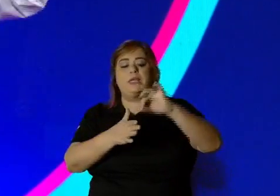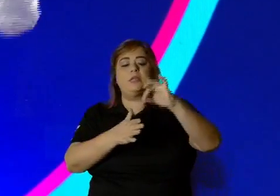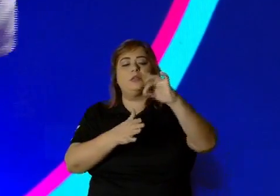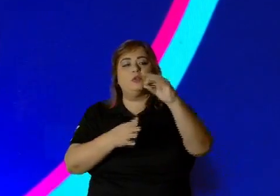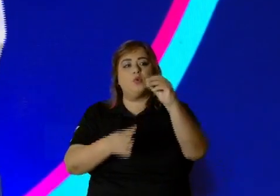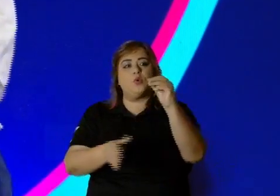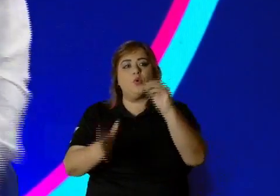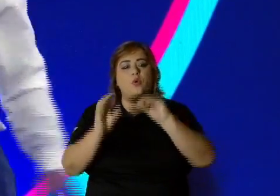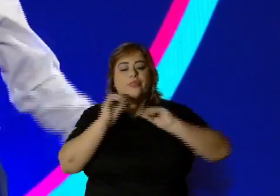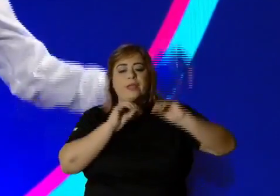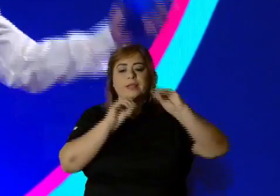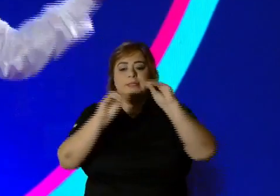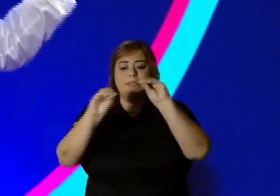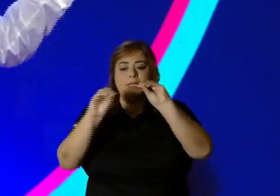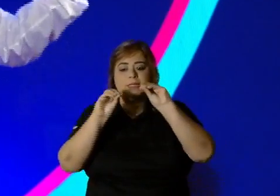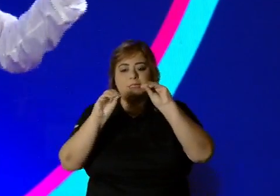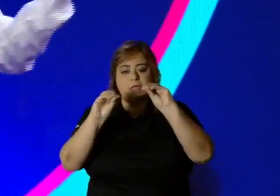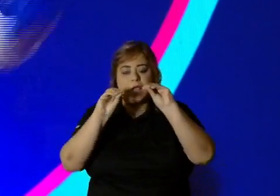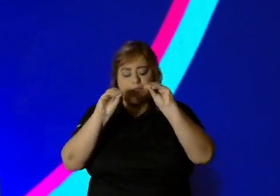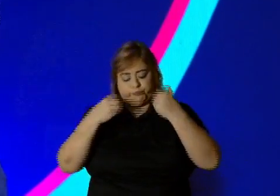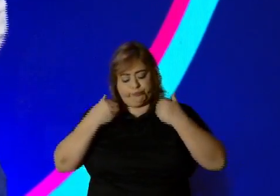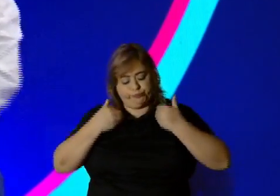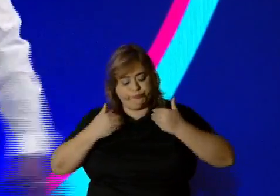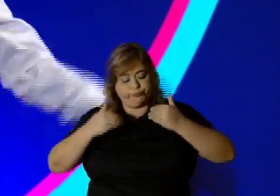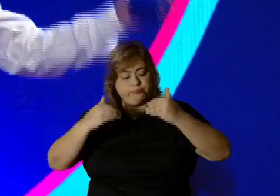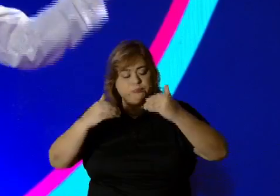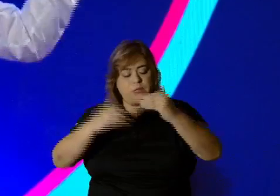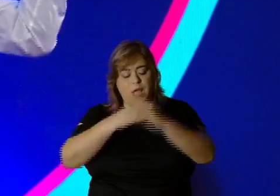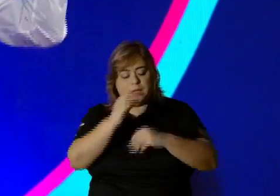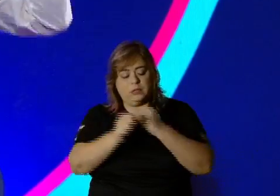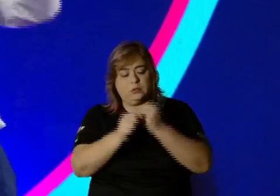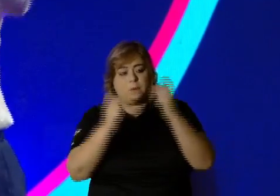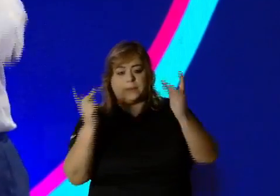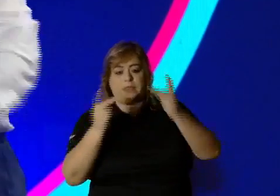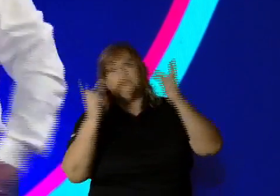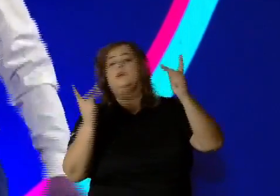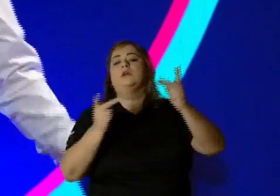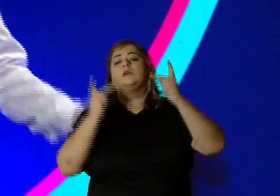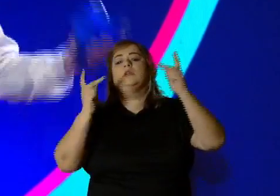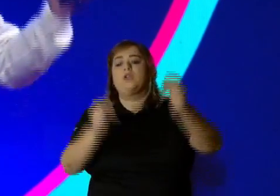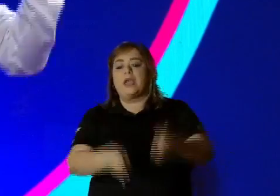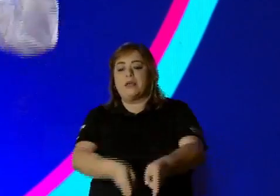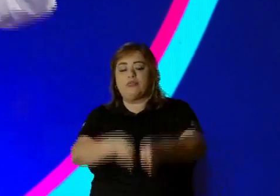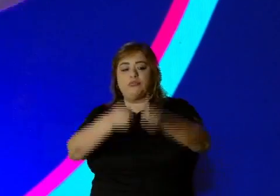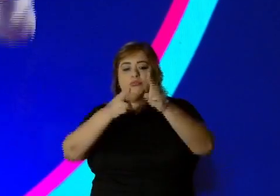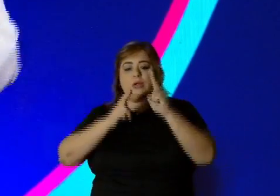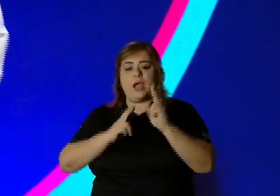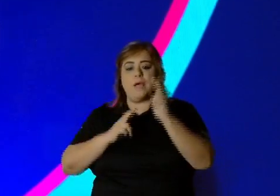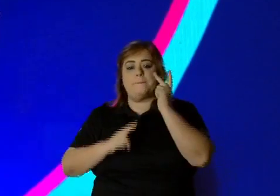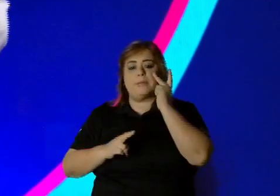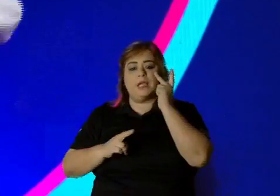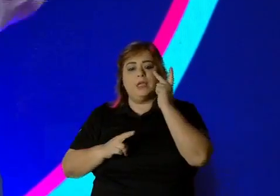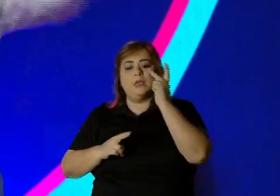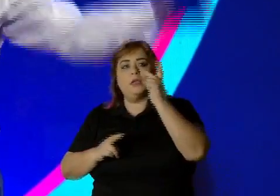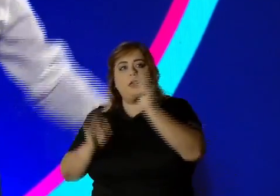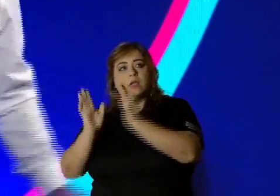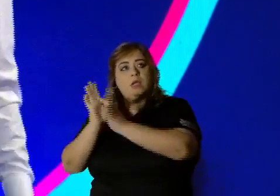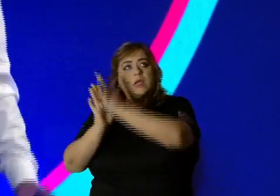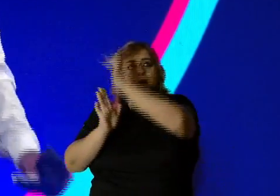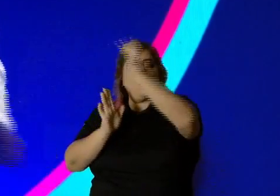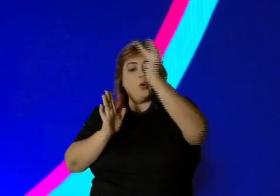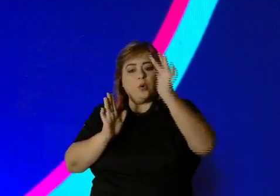en este año, gloria a Dios, será un año de victoria, será un año de cielos abiertos, será un año, gloria a Dios, donde